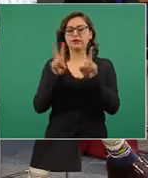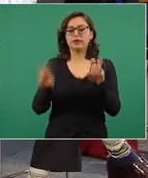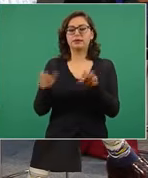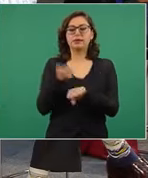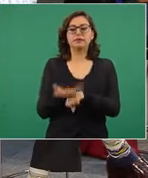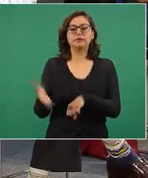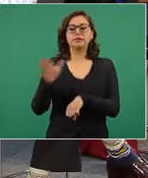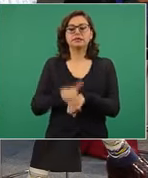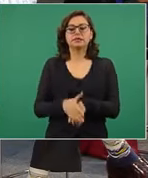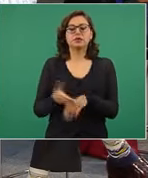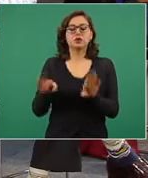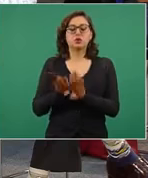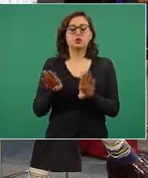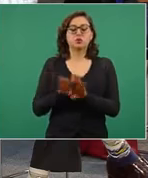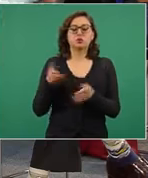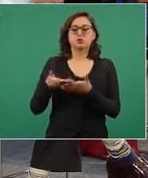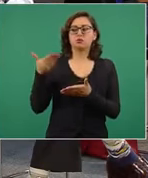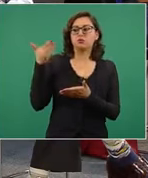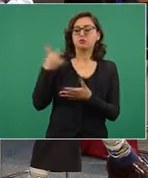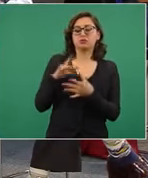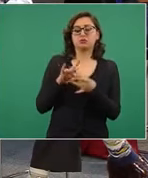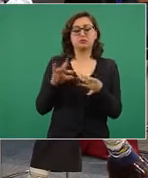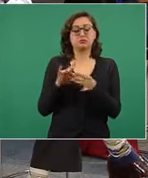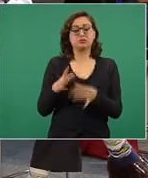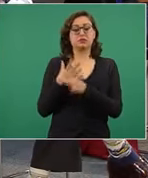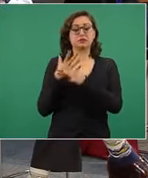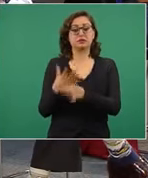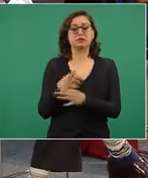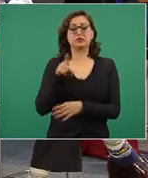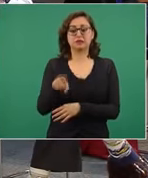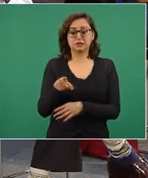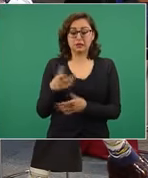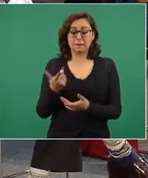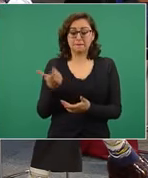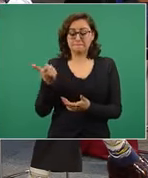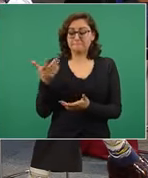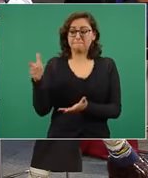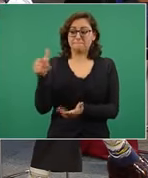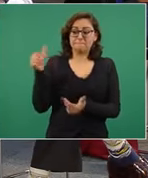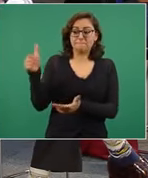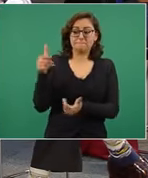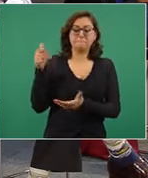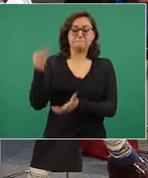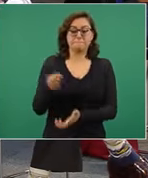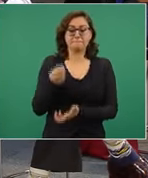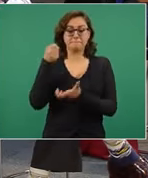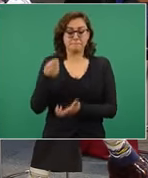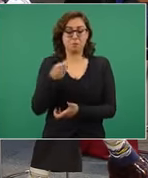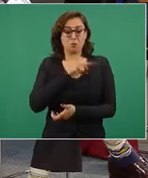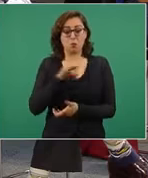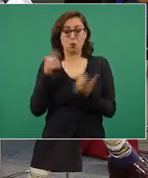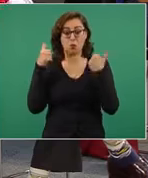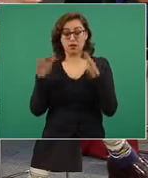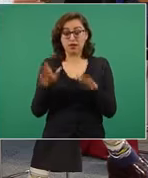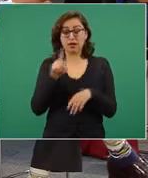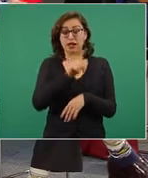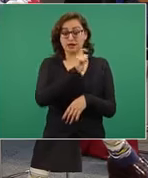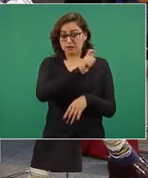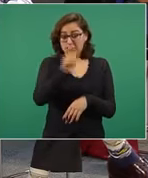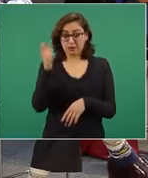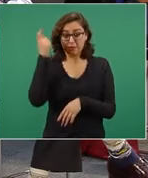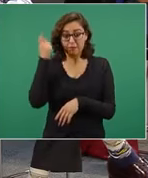que las ganancias que se pudieran obtener podrían servir para pagar las pensiones de militares retirados. Si esto va a ser así, ¿se va a